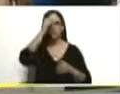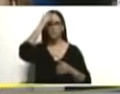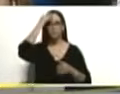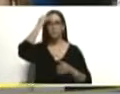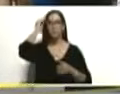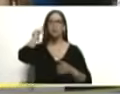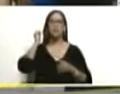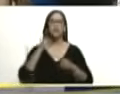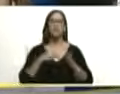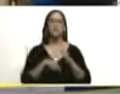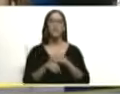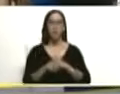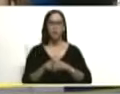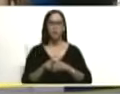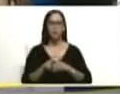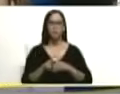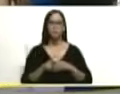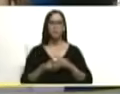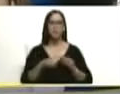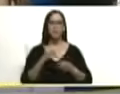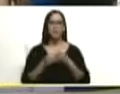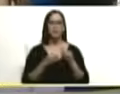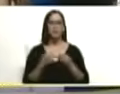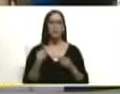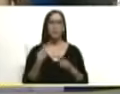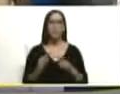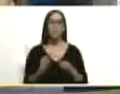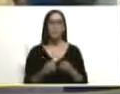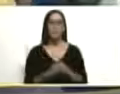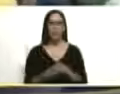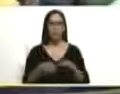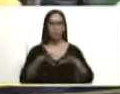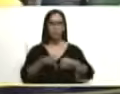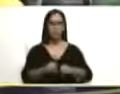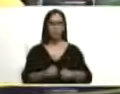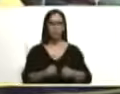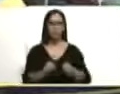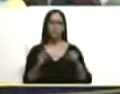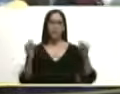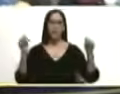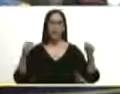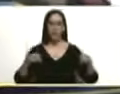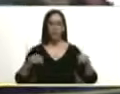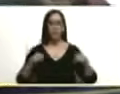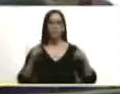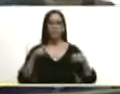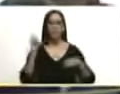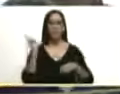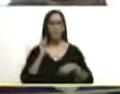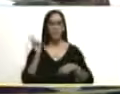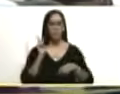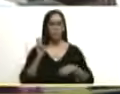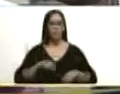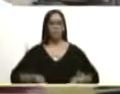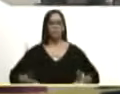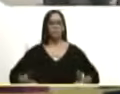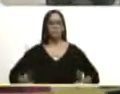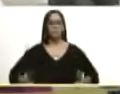fueron montados los primeros asentamientos acá en lo que hoy es Venezuela.